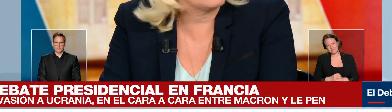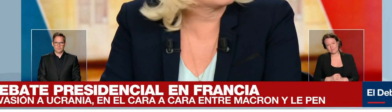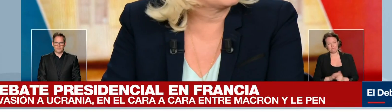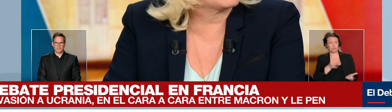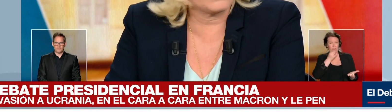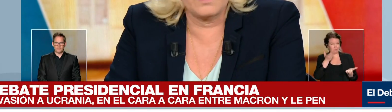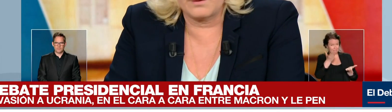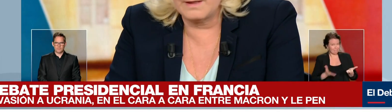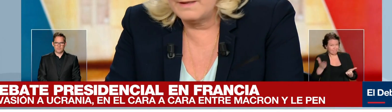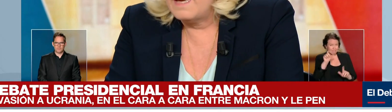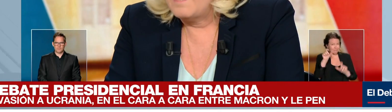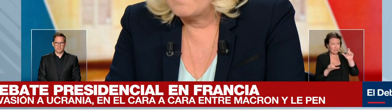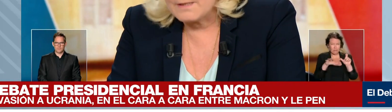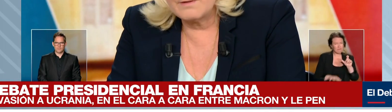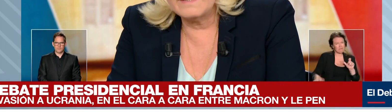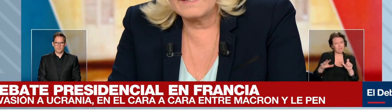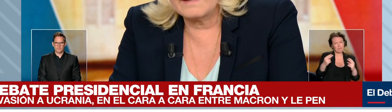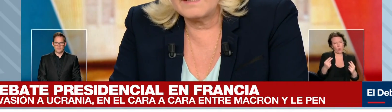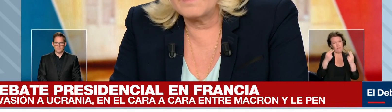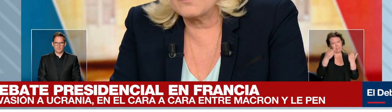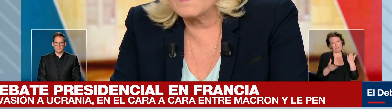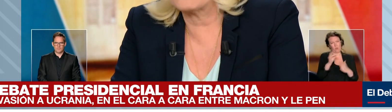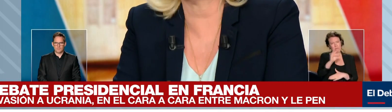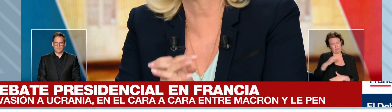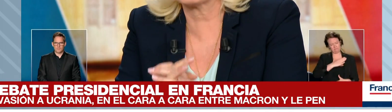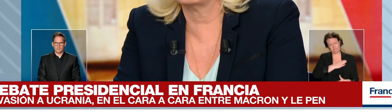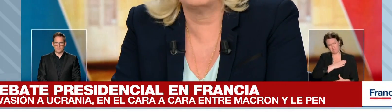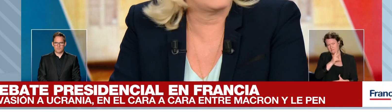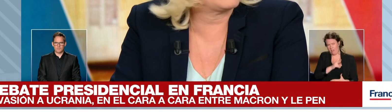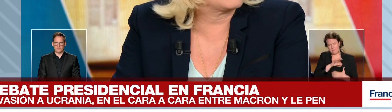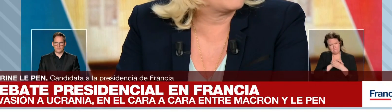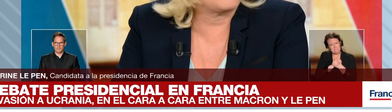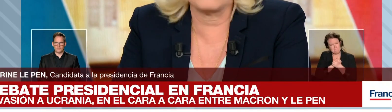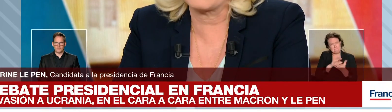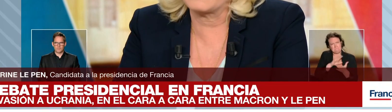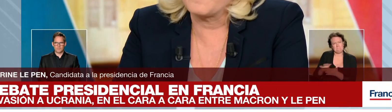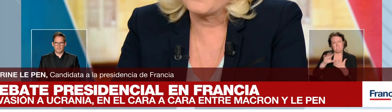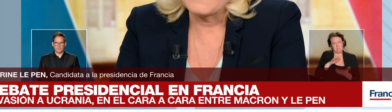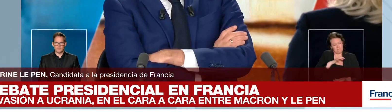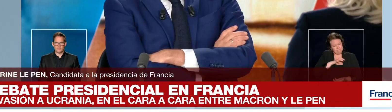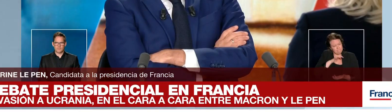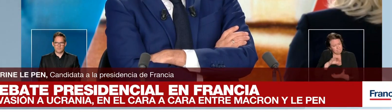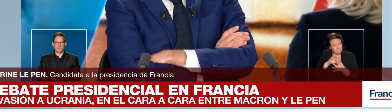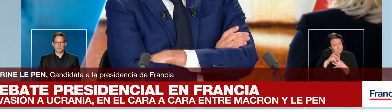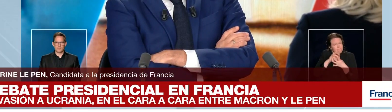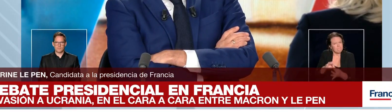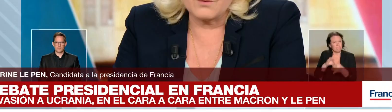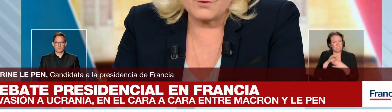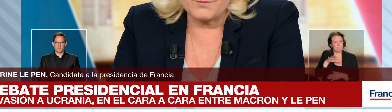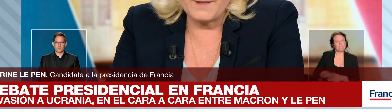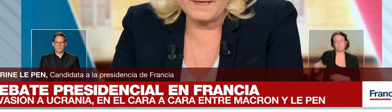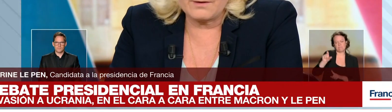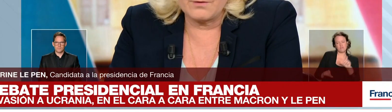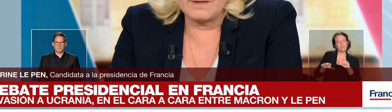Bueno, primero que todo quiero evocar ante nuestros compatriotas que nos miran, expresar mi solidaridad y compasión absoluta con el pueblo ucraniano.